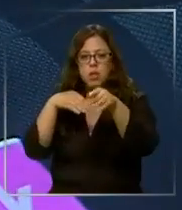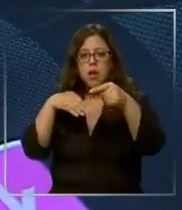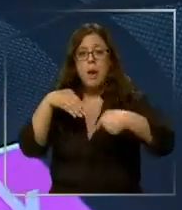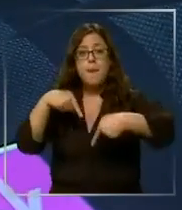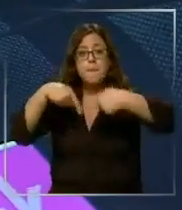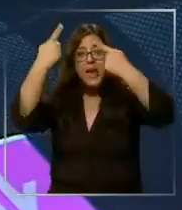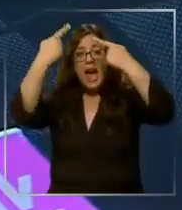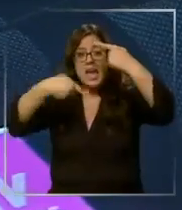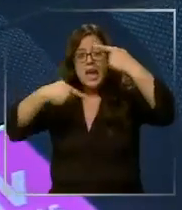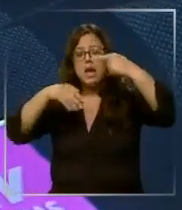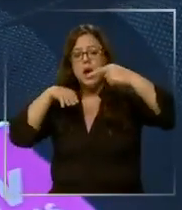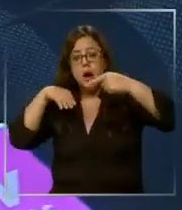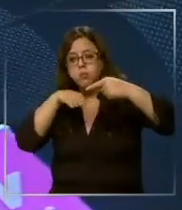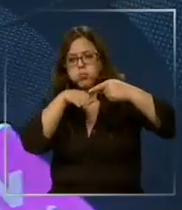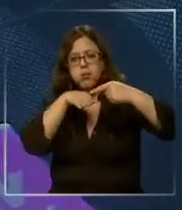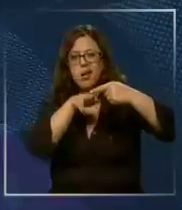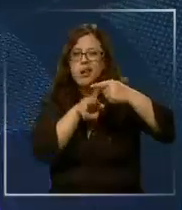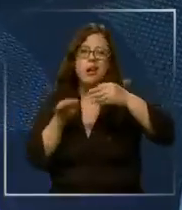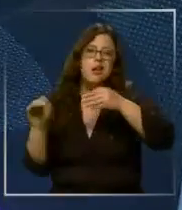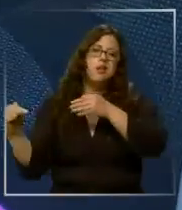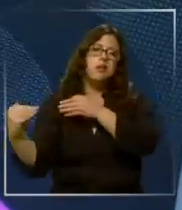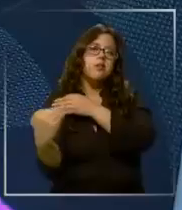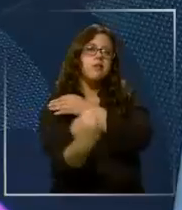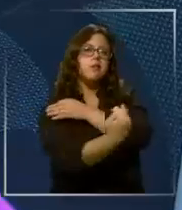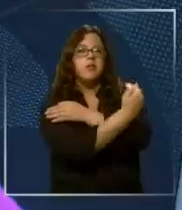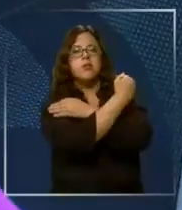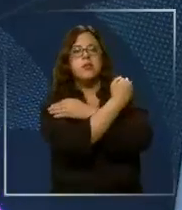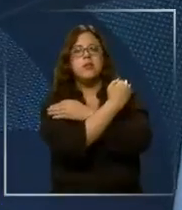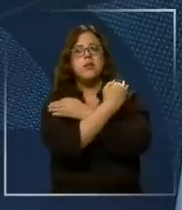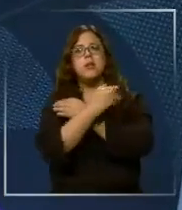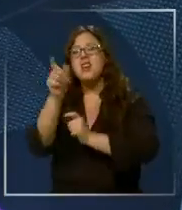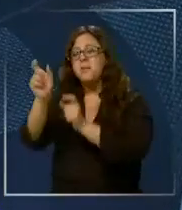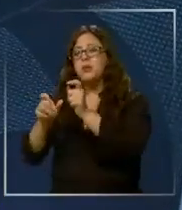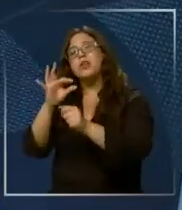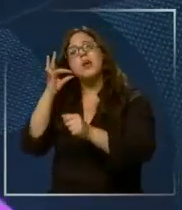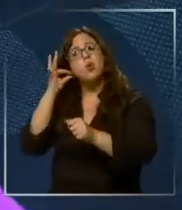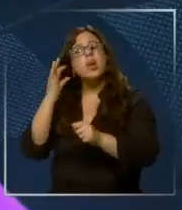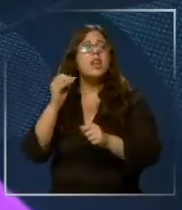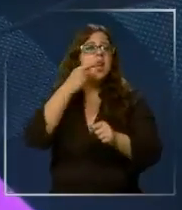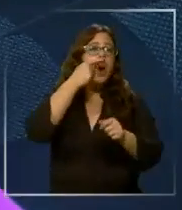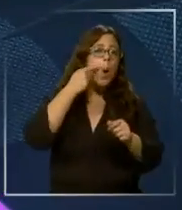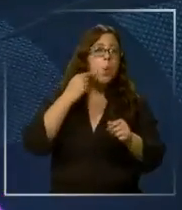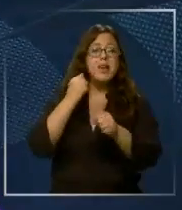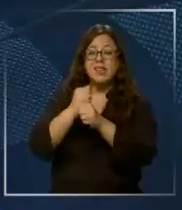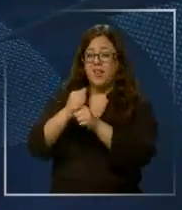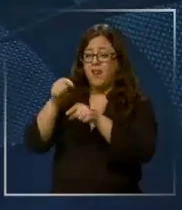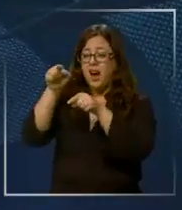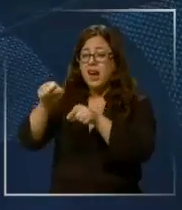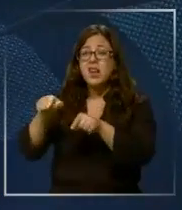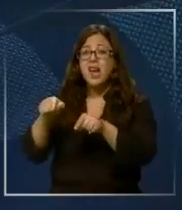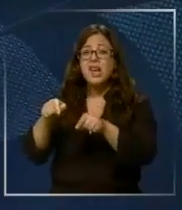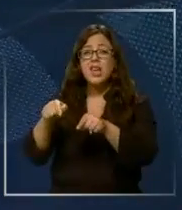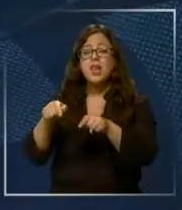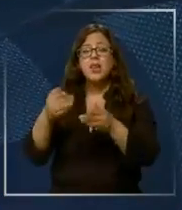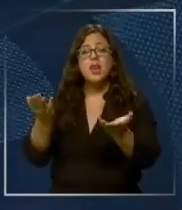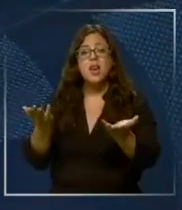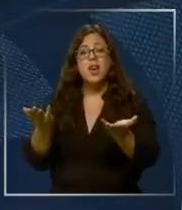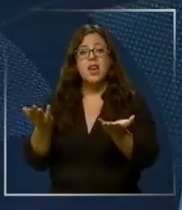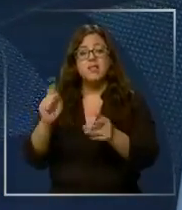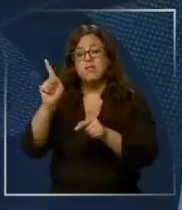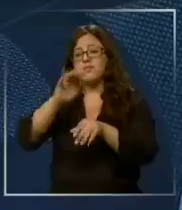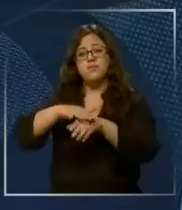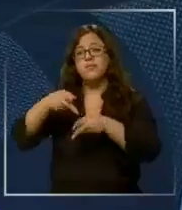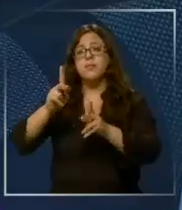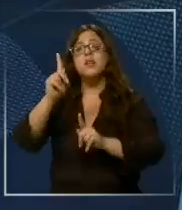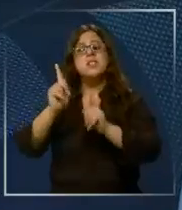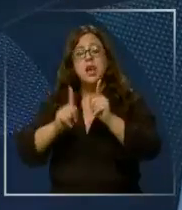veces, yo viajo bastante por trabajo. Las cajeras han sido súper intransigentes, o los cajeros, y bueno, hay algunos peajes en los